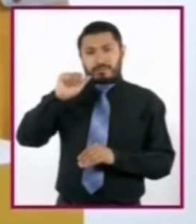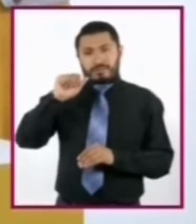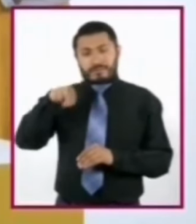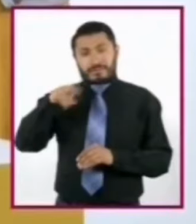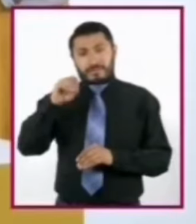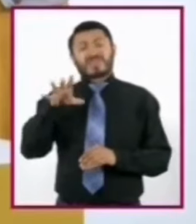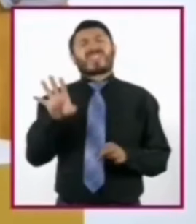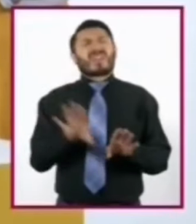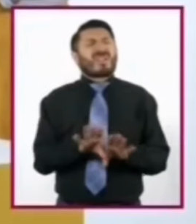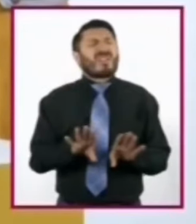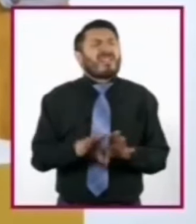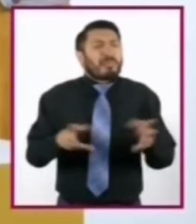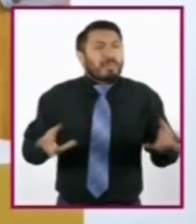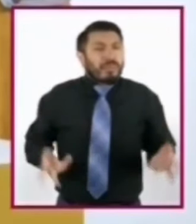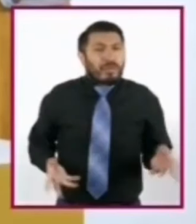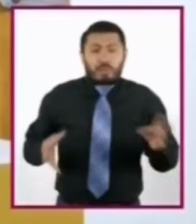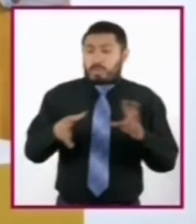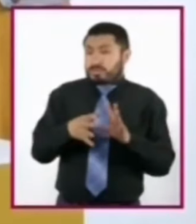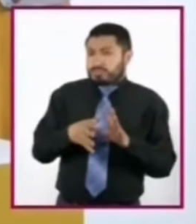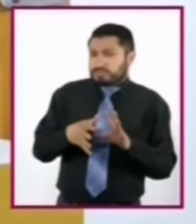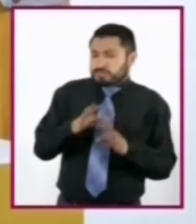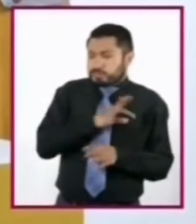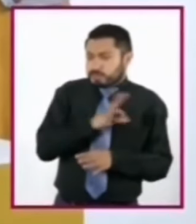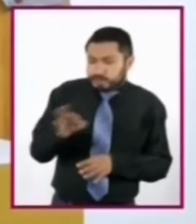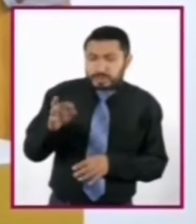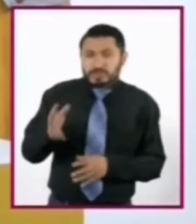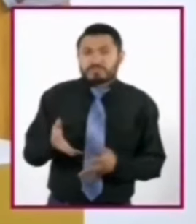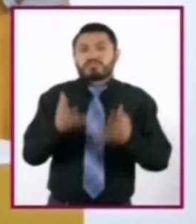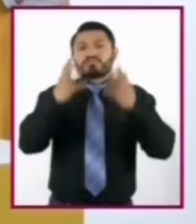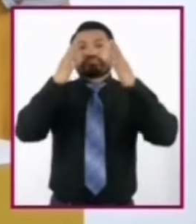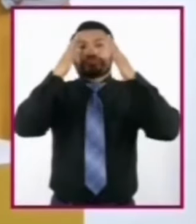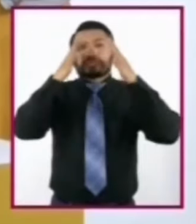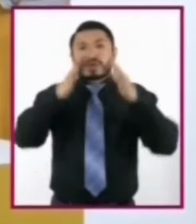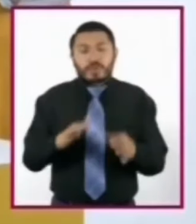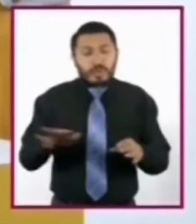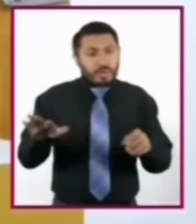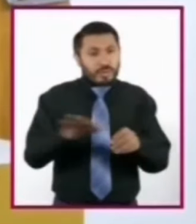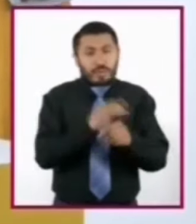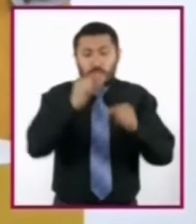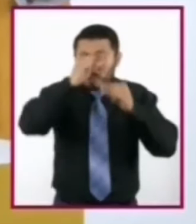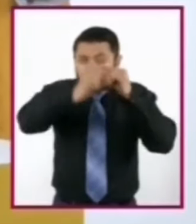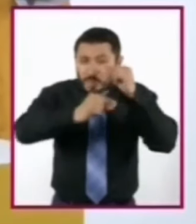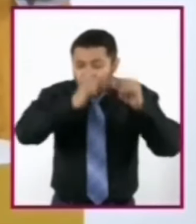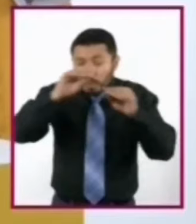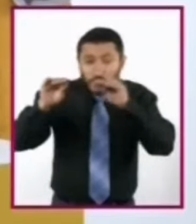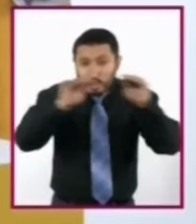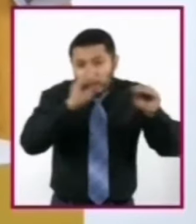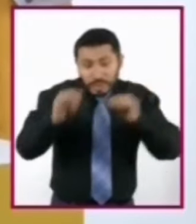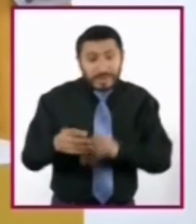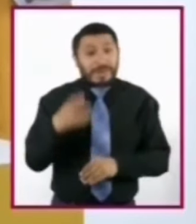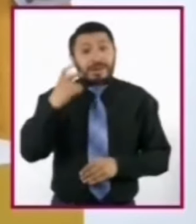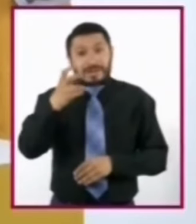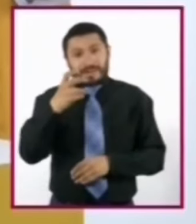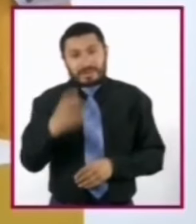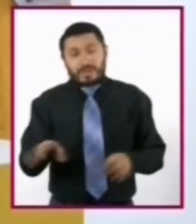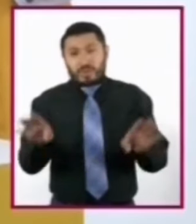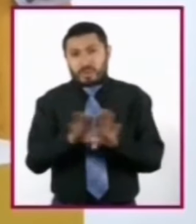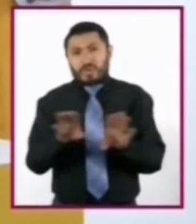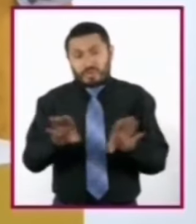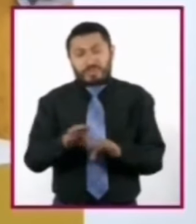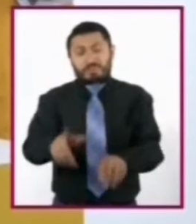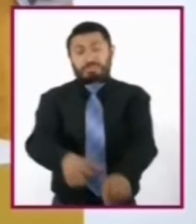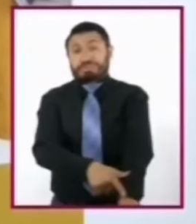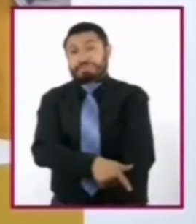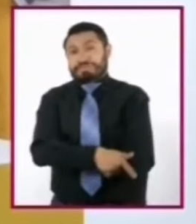¿Cómo es eso, maestra? ¿Podemos oler algo por el movimiento de las partículas? Es un proceso bastante extenso